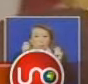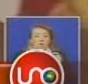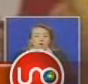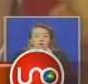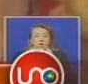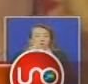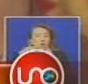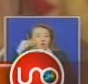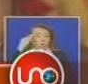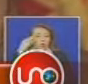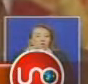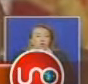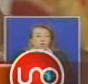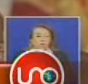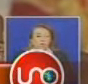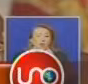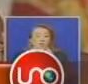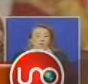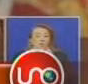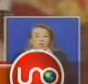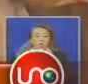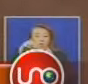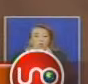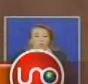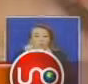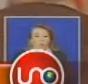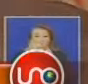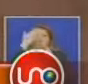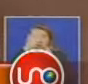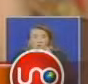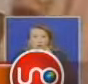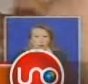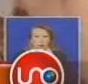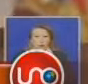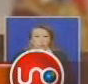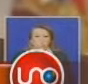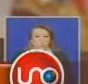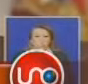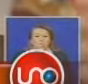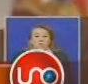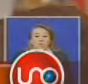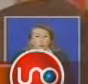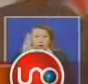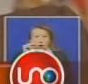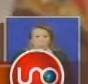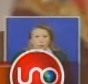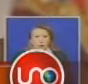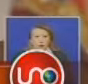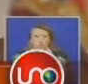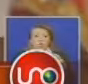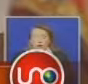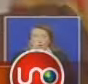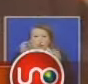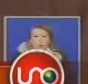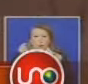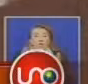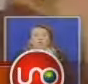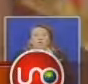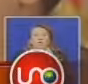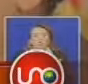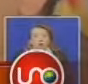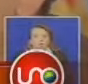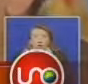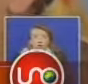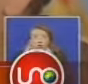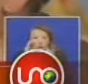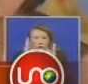Correa tiene que ver con la FARC. Cuando Alfonso Cano dice que ni me conoce y nunca han dado dos reales para mi campaña, ¿qué le vamos a hacer caso a un delincuente, verdad? O sea, uno sí es un